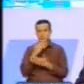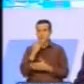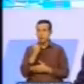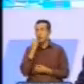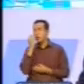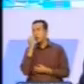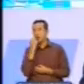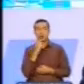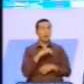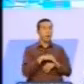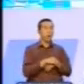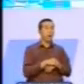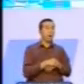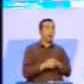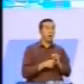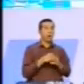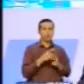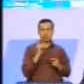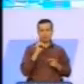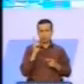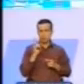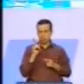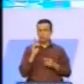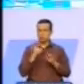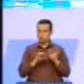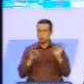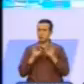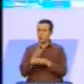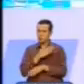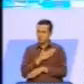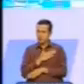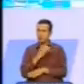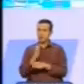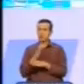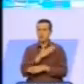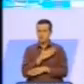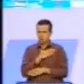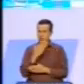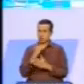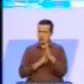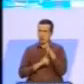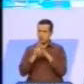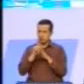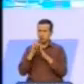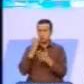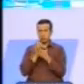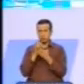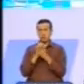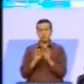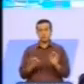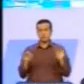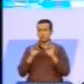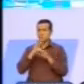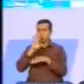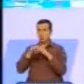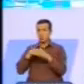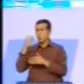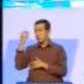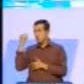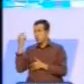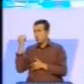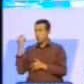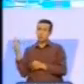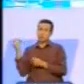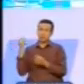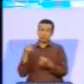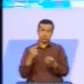pero hacer otra cosa, todos deberíamos creer en el Ecuador, creer en el desarrollo económico y tener acá, digamos, los recursos que